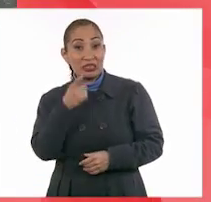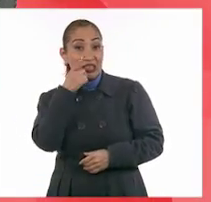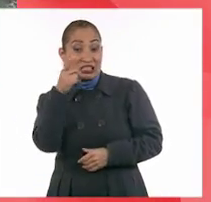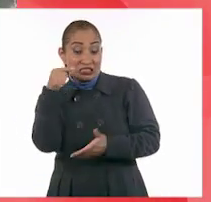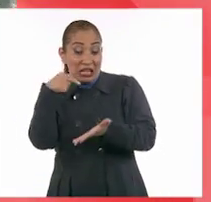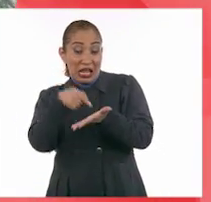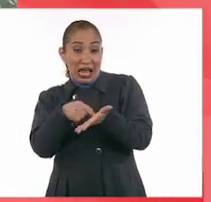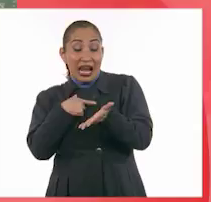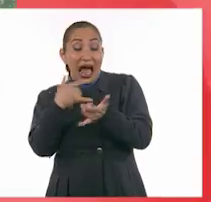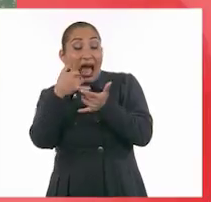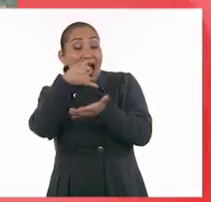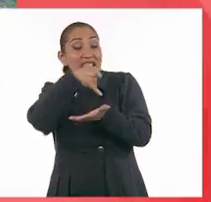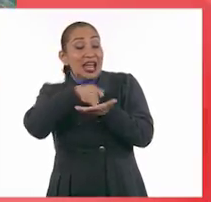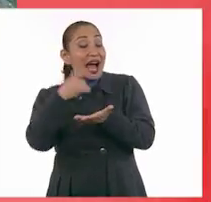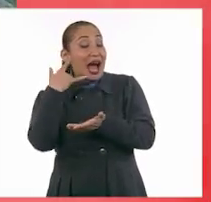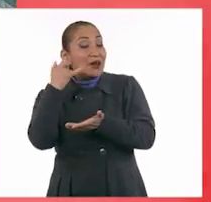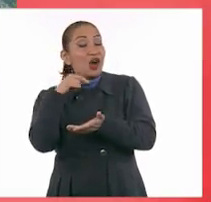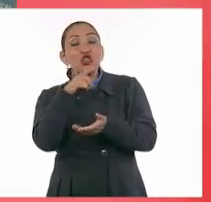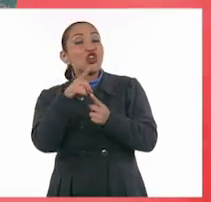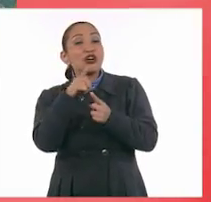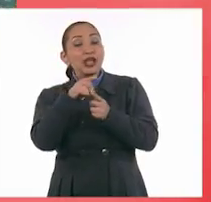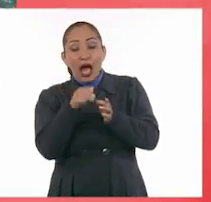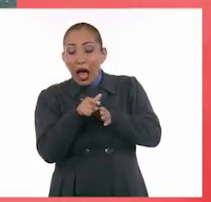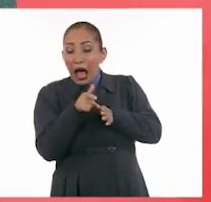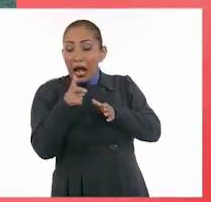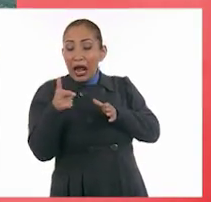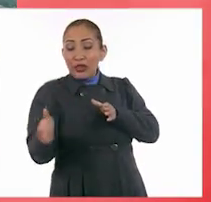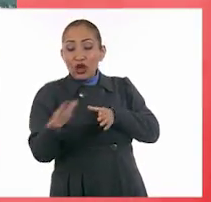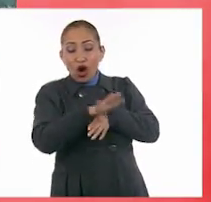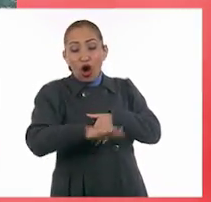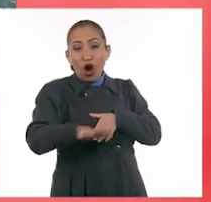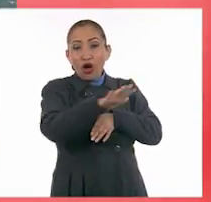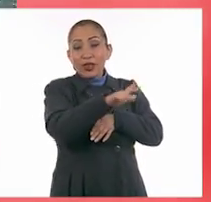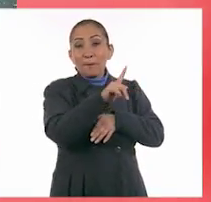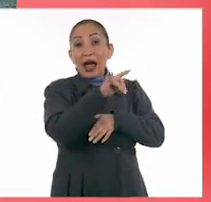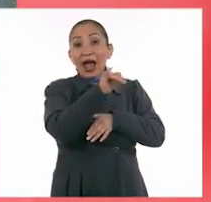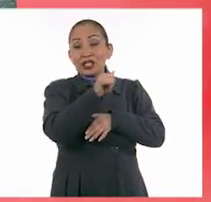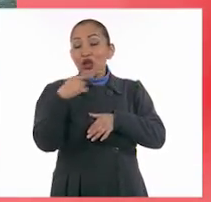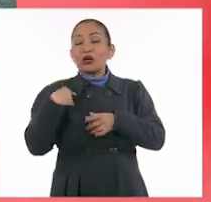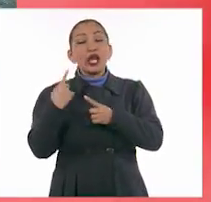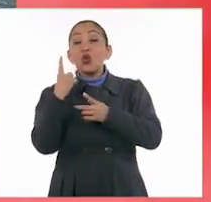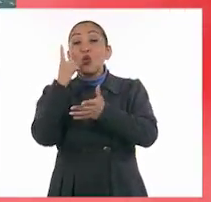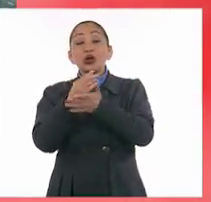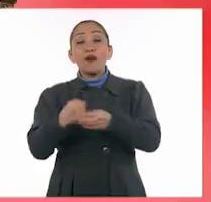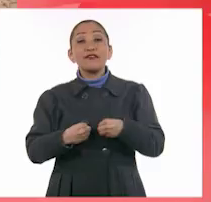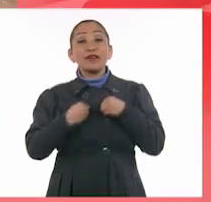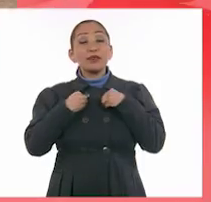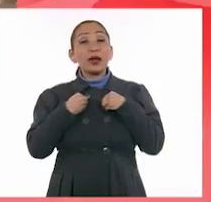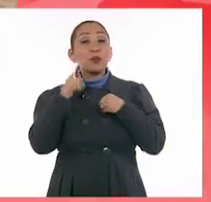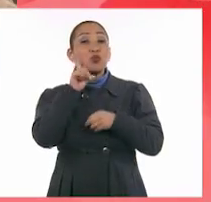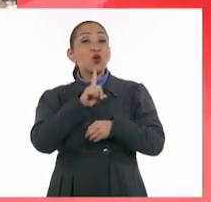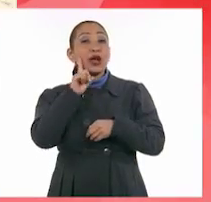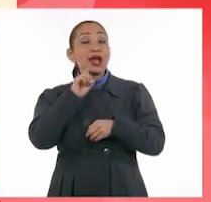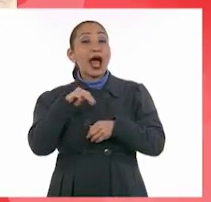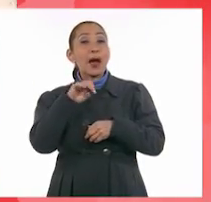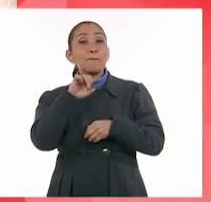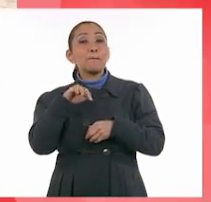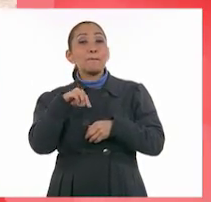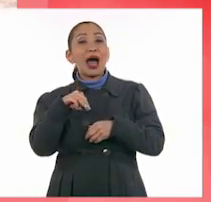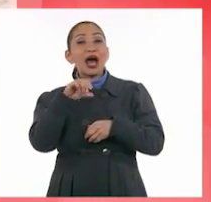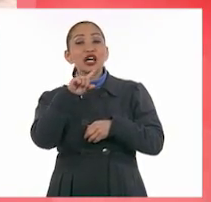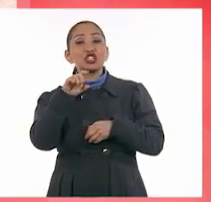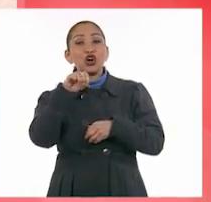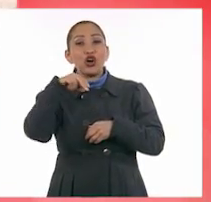la cual la isla California se ubicaba a un costado del paraíso terrenal y era poblada únicamente por amazonas.